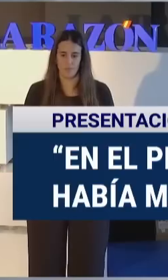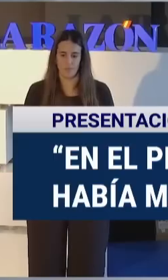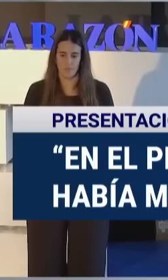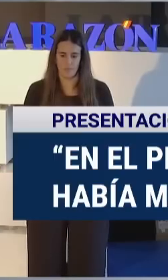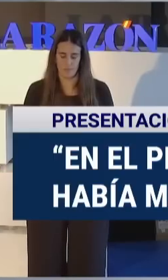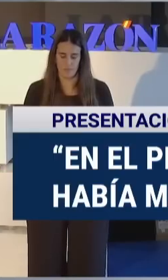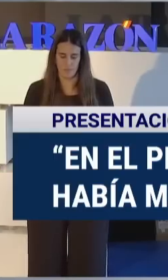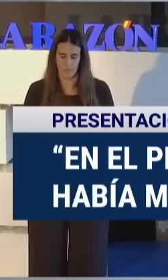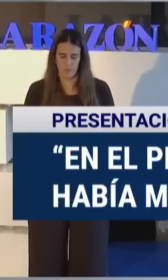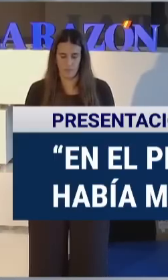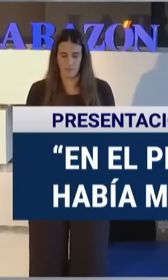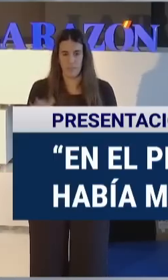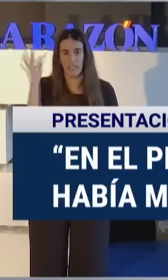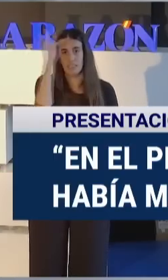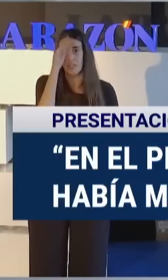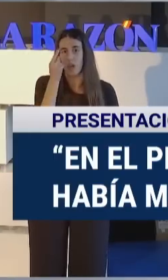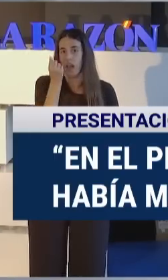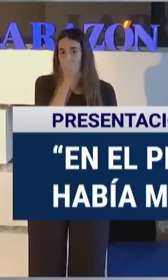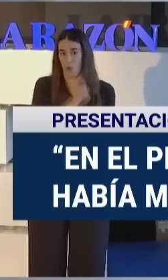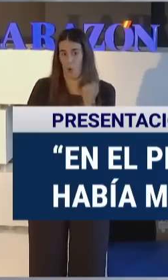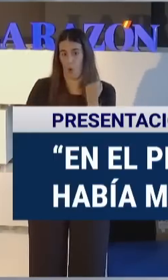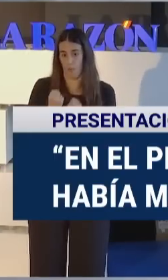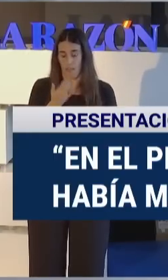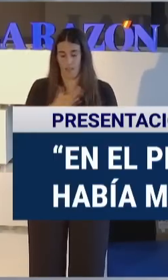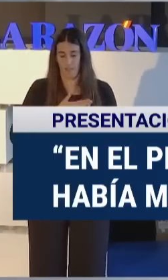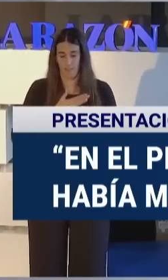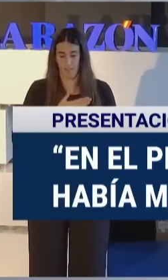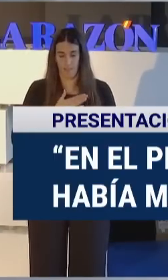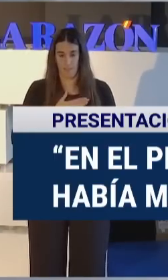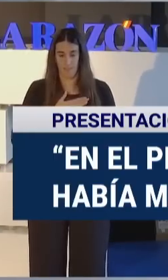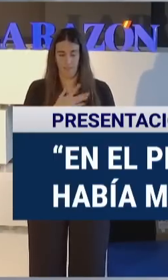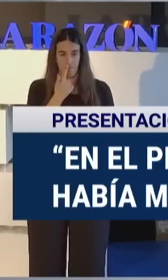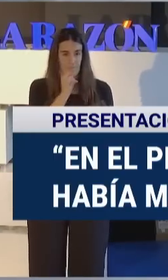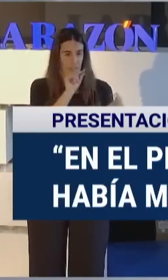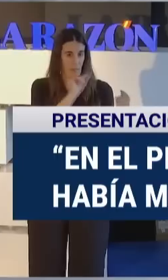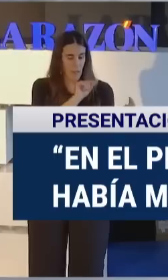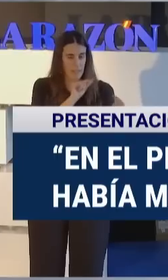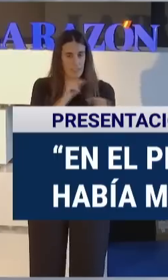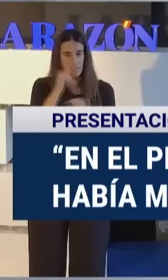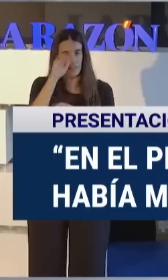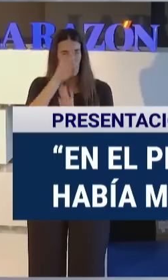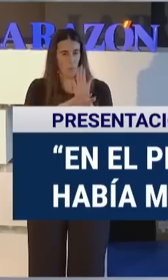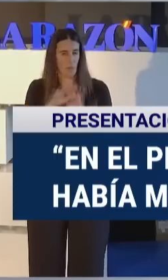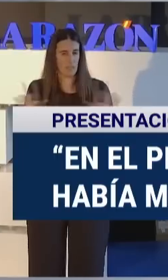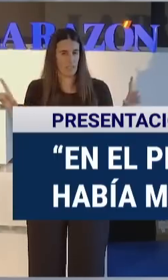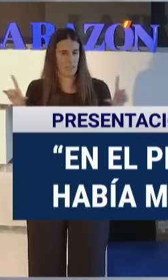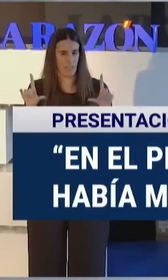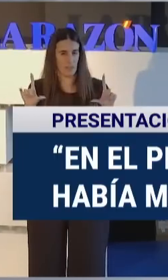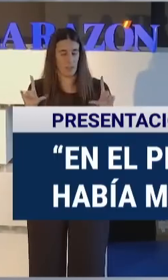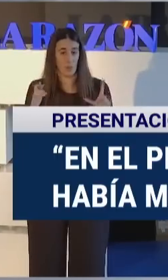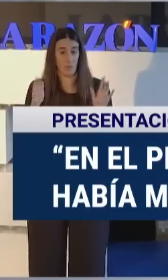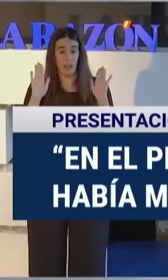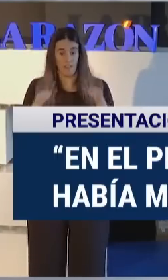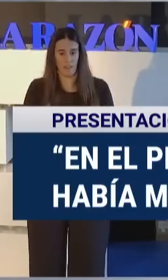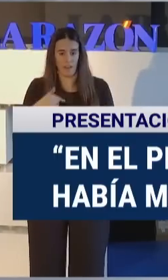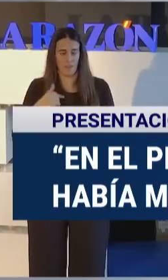de la teoría económica que yo llevaba a los distintos debates y programas de televisión y demás, con los que me hice